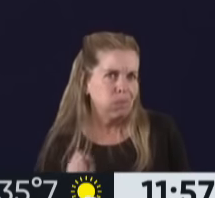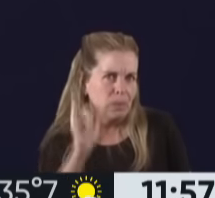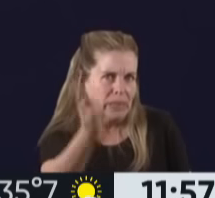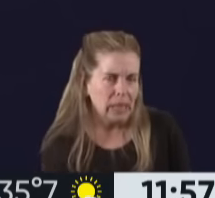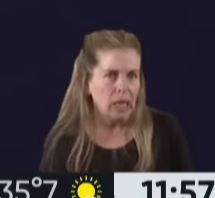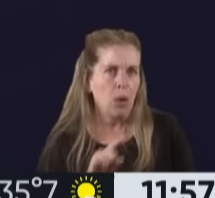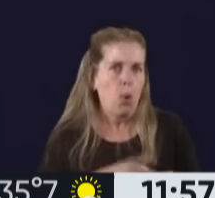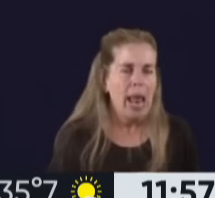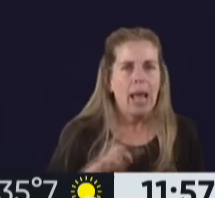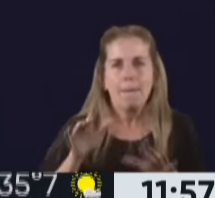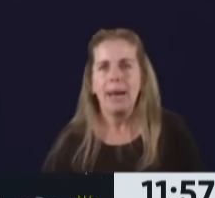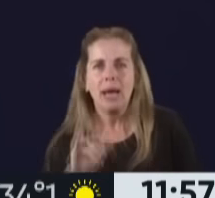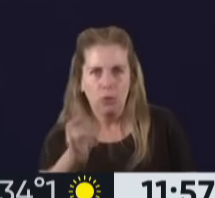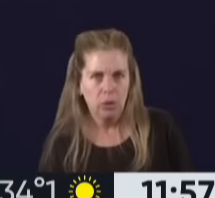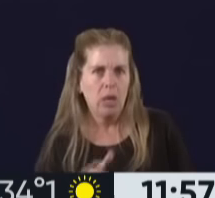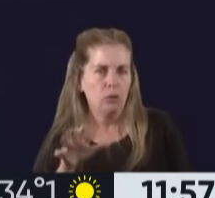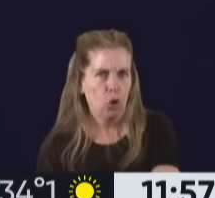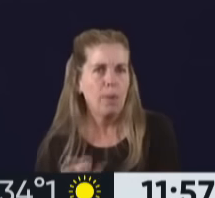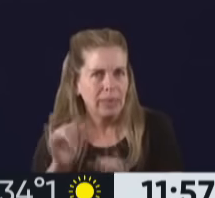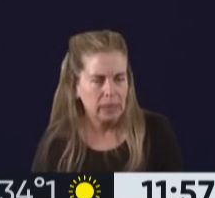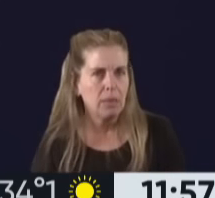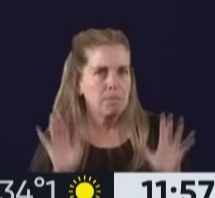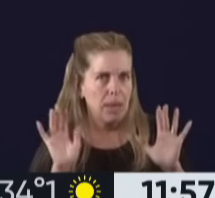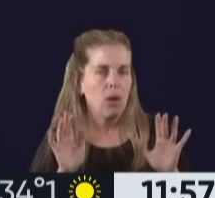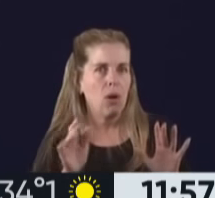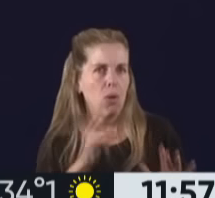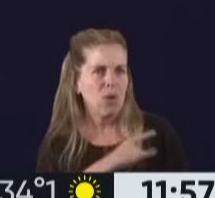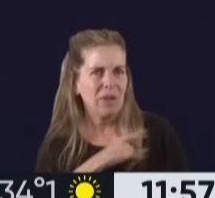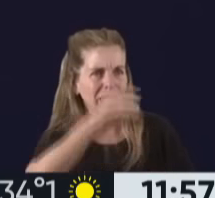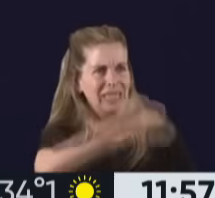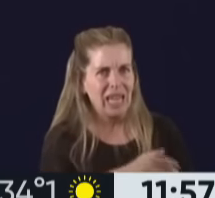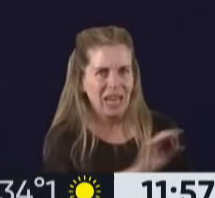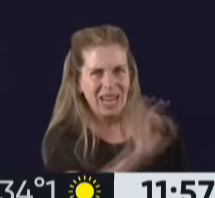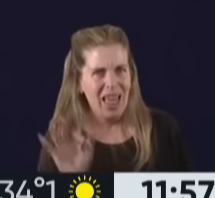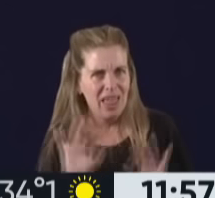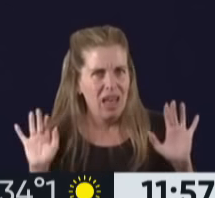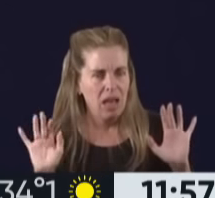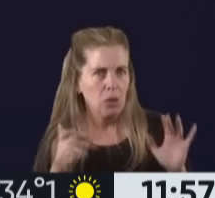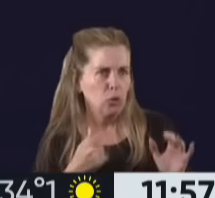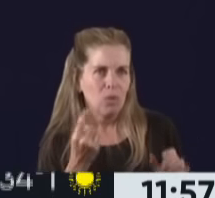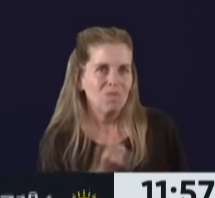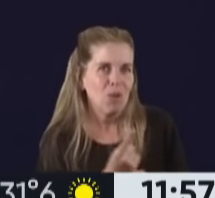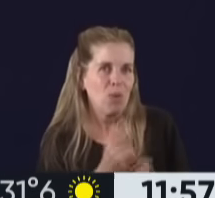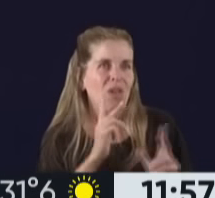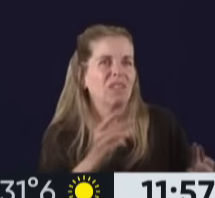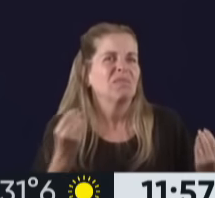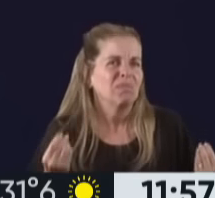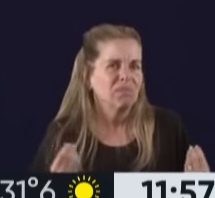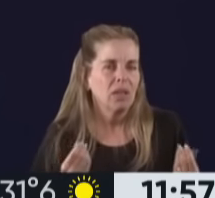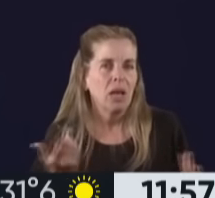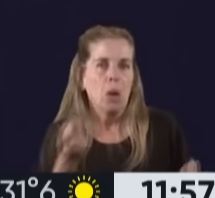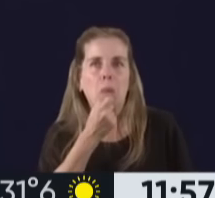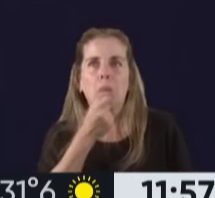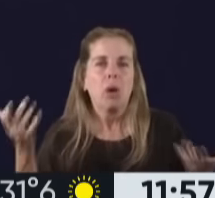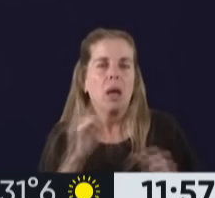través de estos 2 años. Por lo tanto, la verdad es que no puedo tomar una declaración de que las universidades van a dejar de